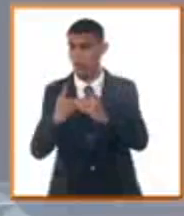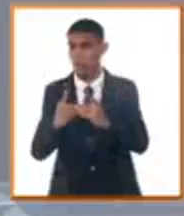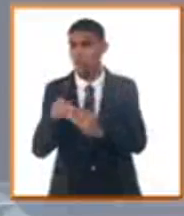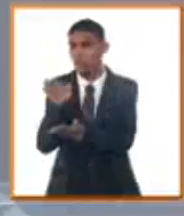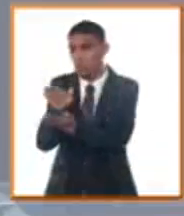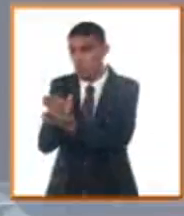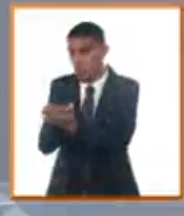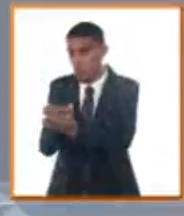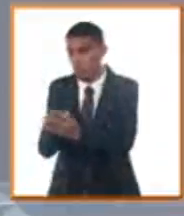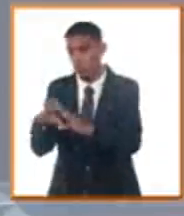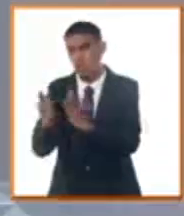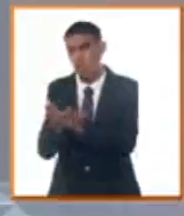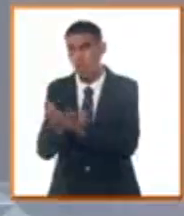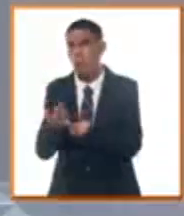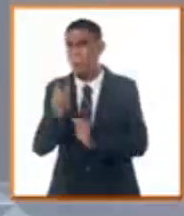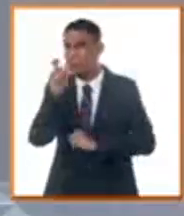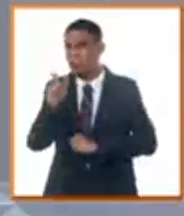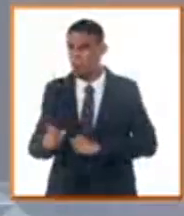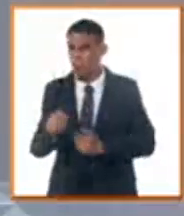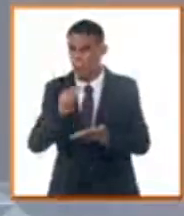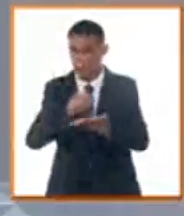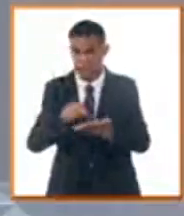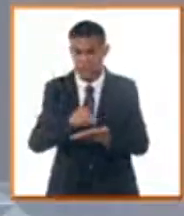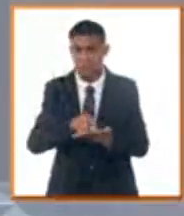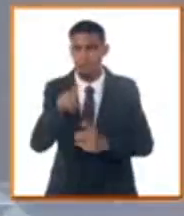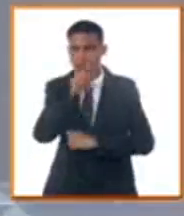consumidores, que está hoy a un